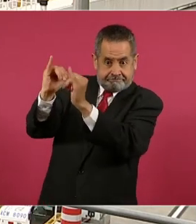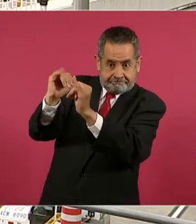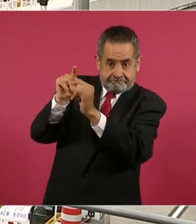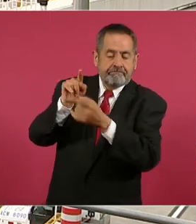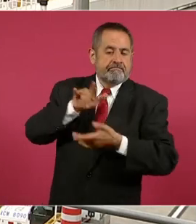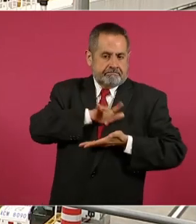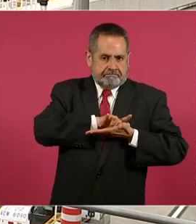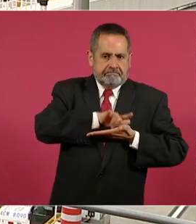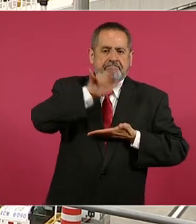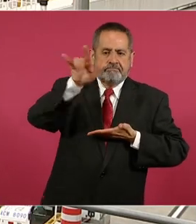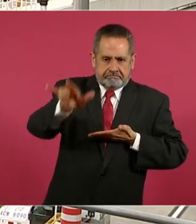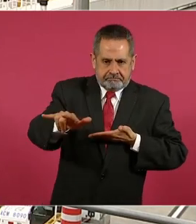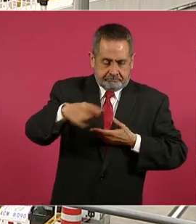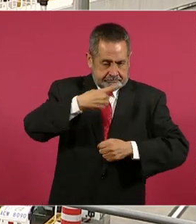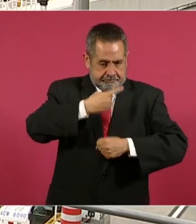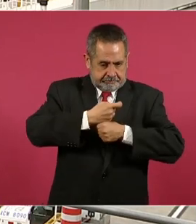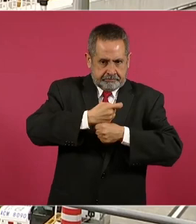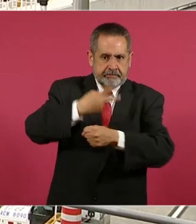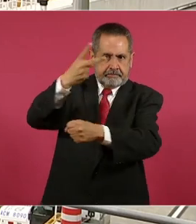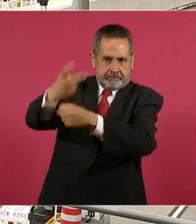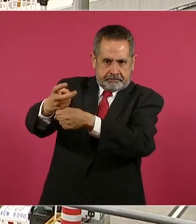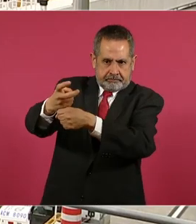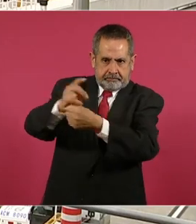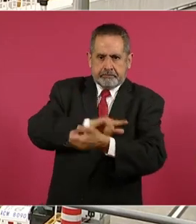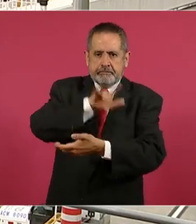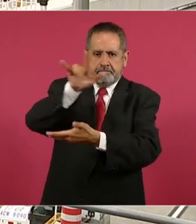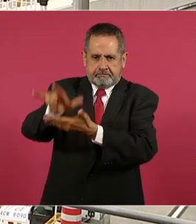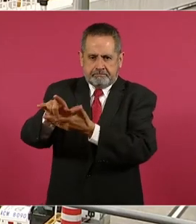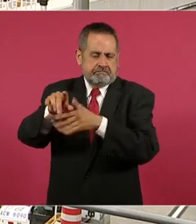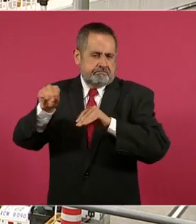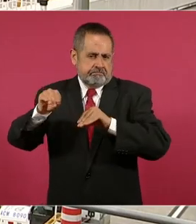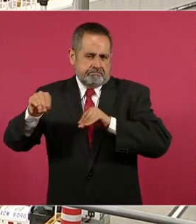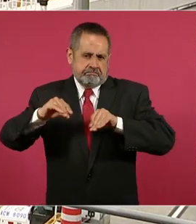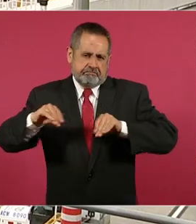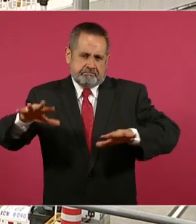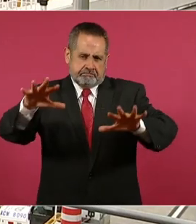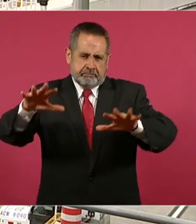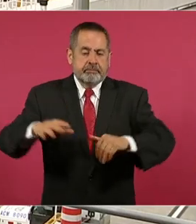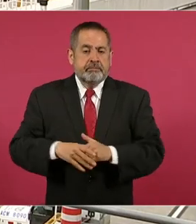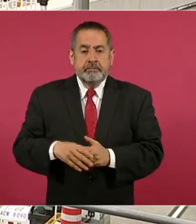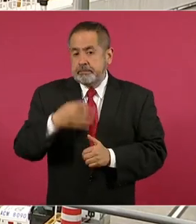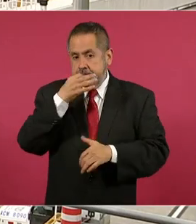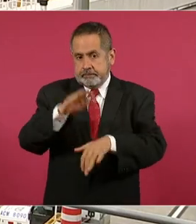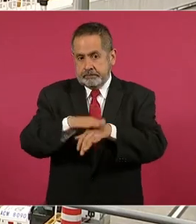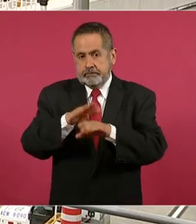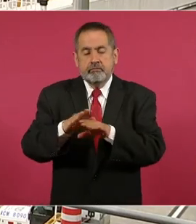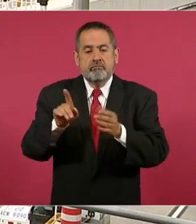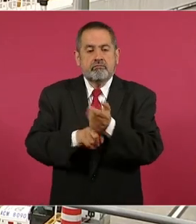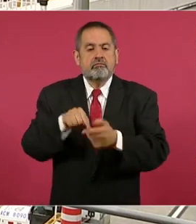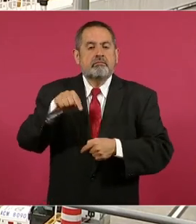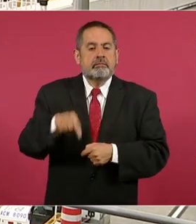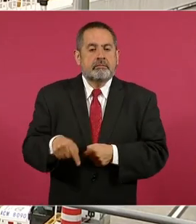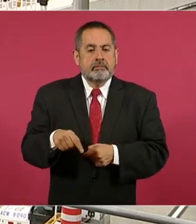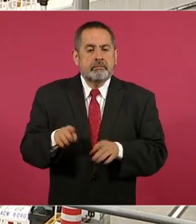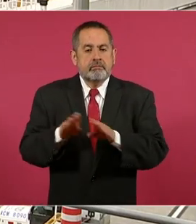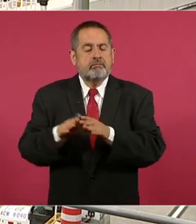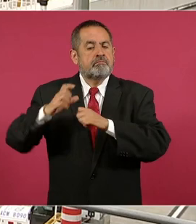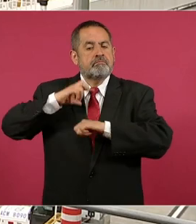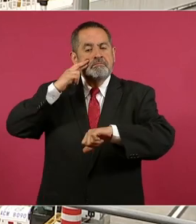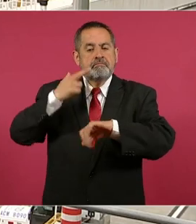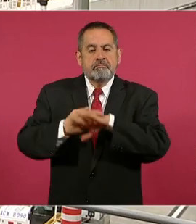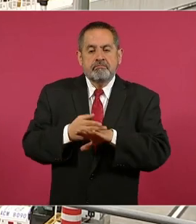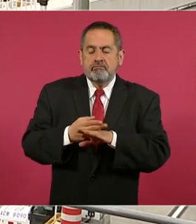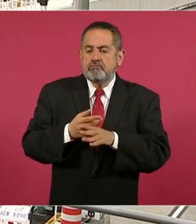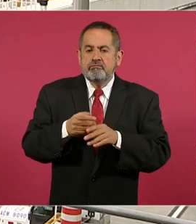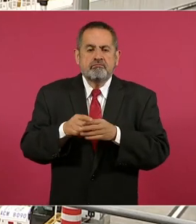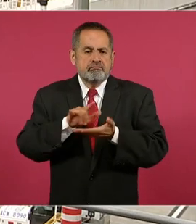será nuestra base secundaria de operaciones. Es preciso mencionar que la aerolínea lleva a cabo la comercialización de